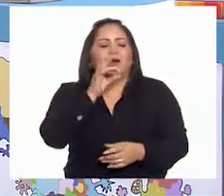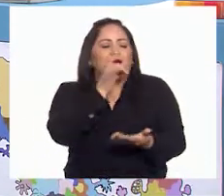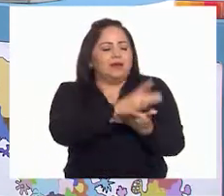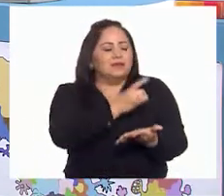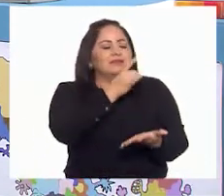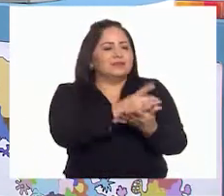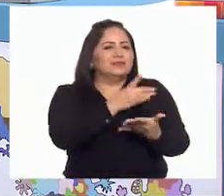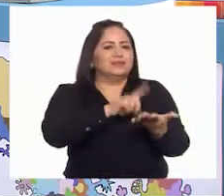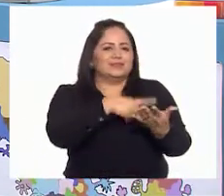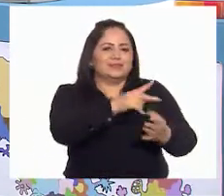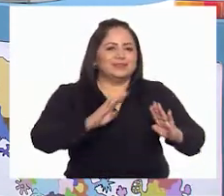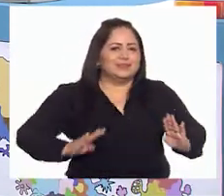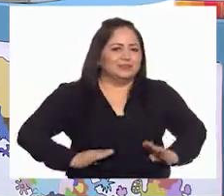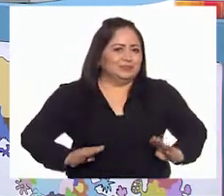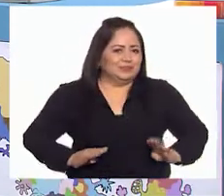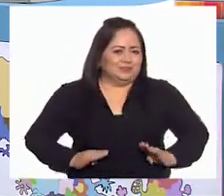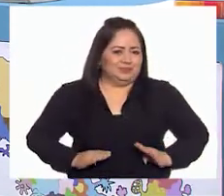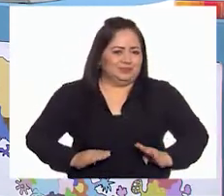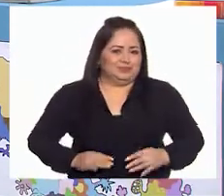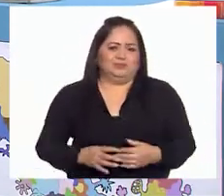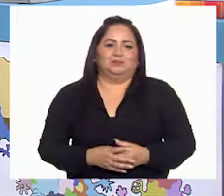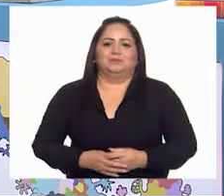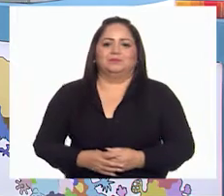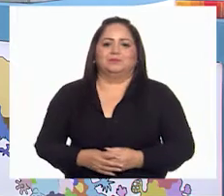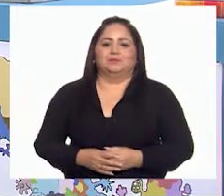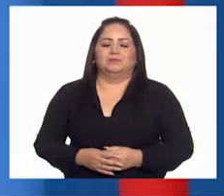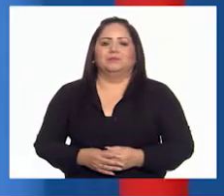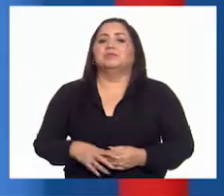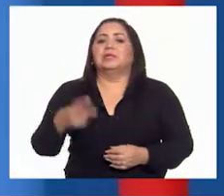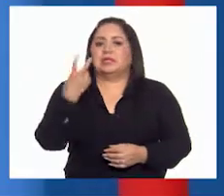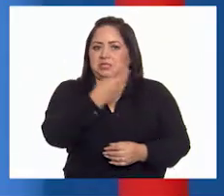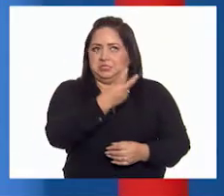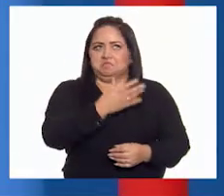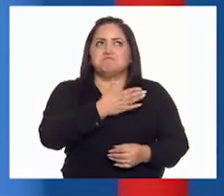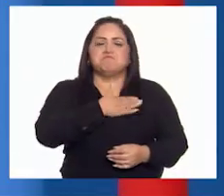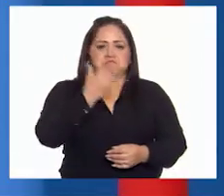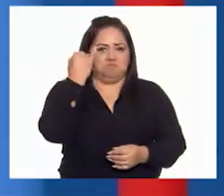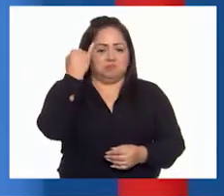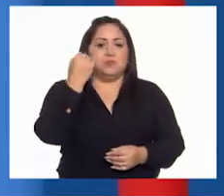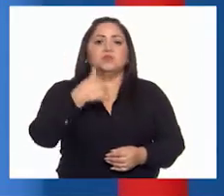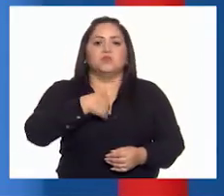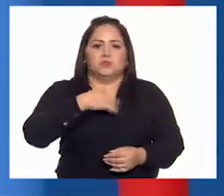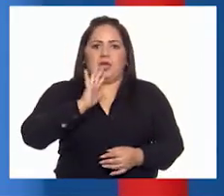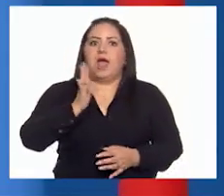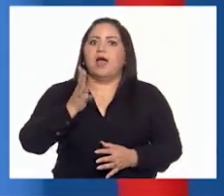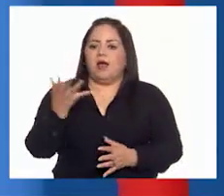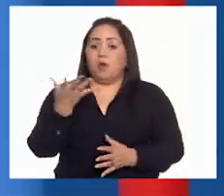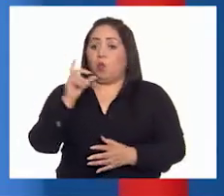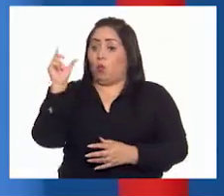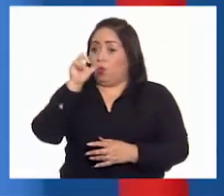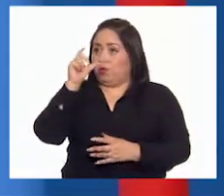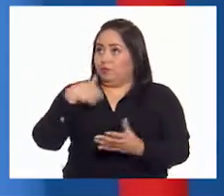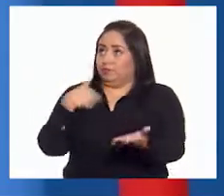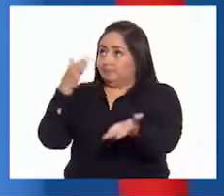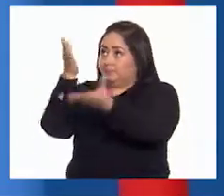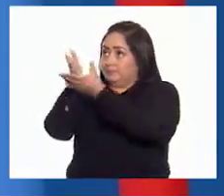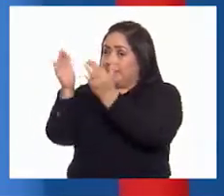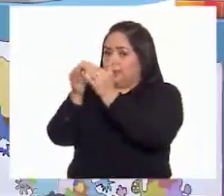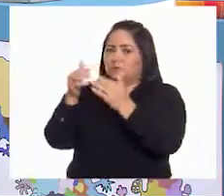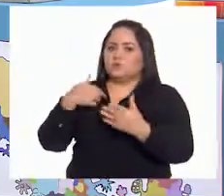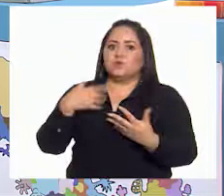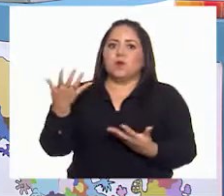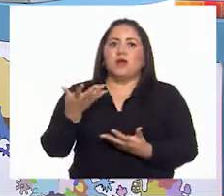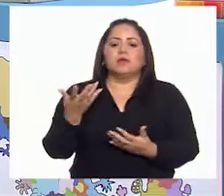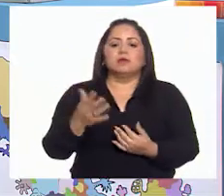sus características de forma y contenido. Es una excelente idea. Yo ya lo hago cuando llegue a mi casa.